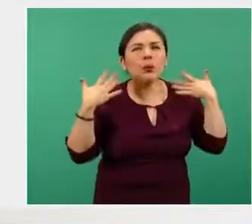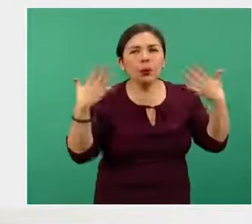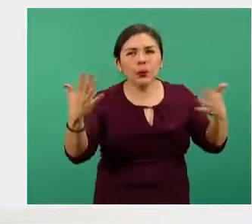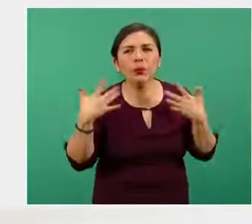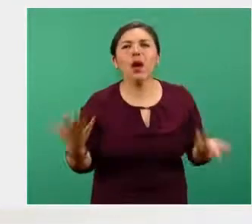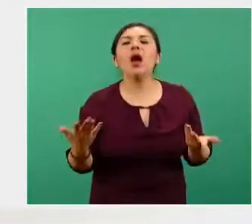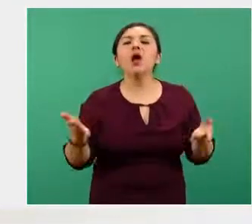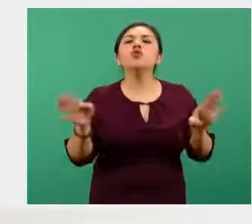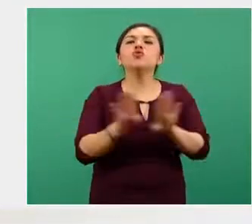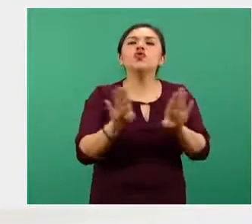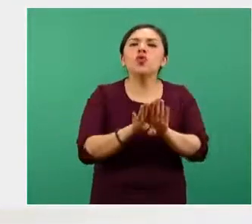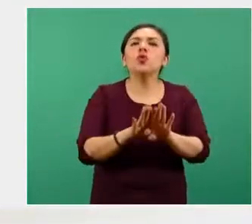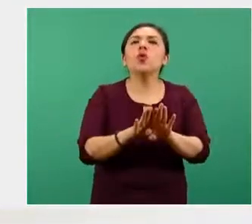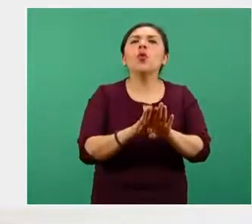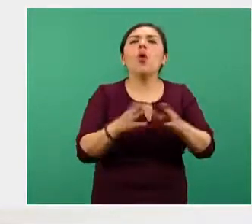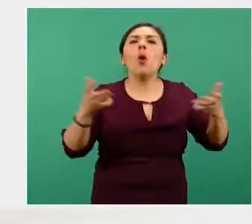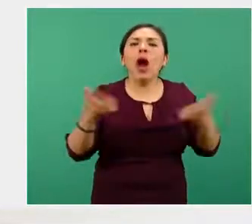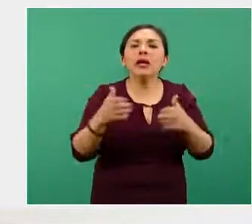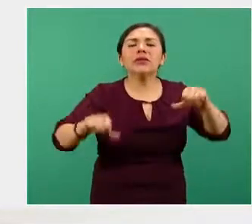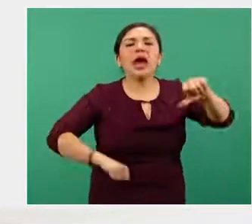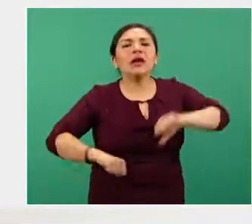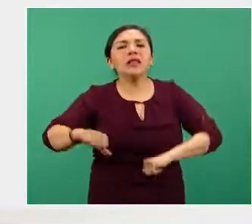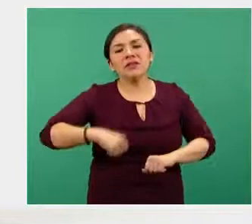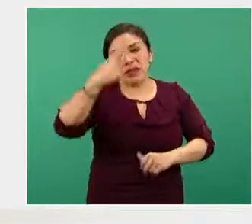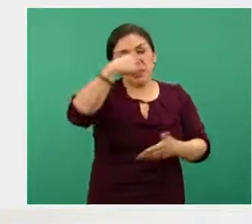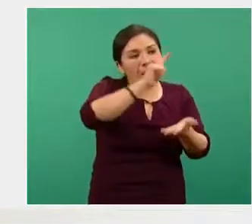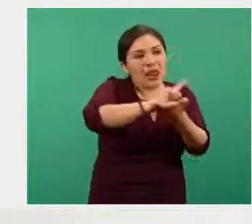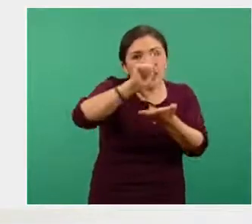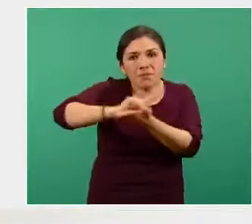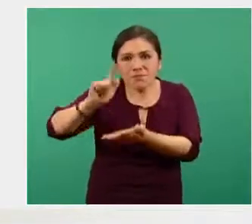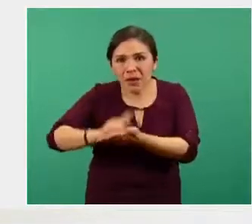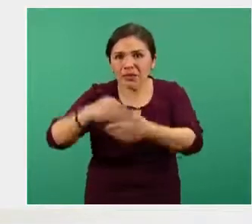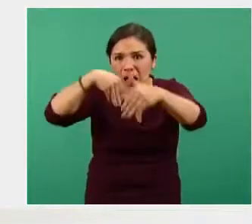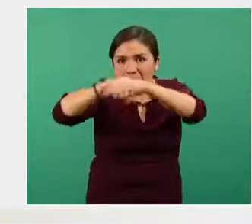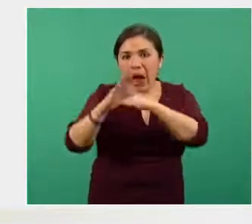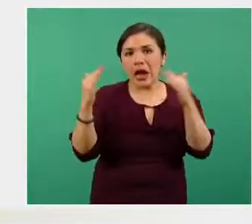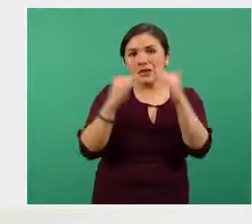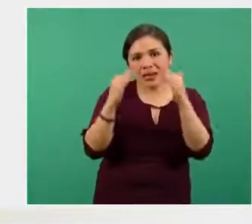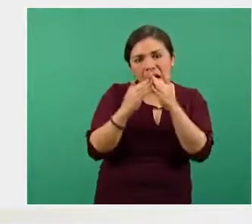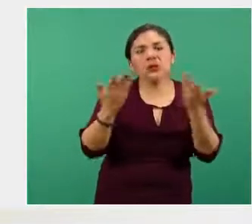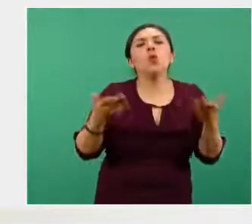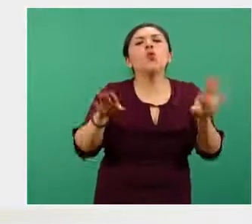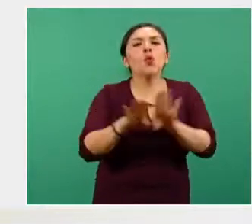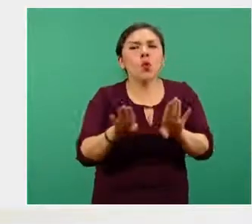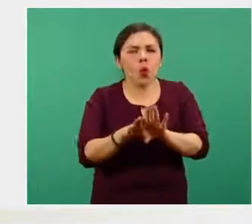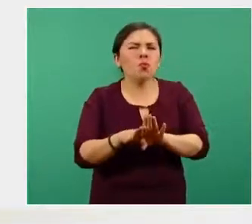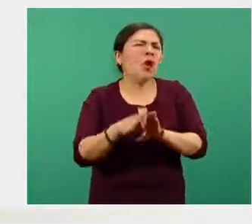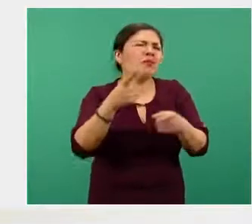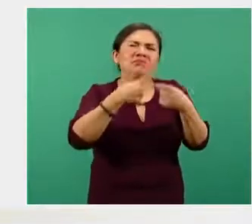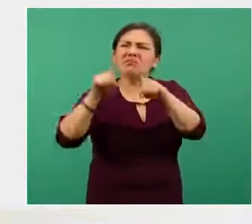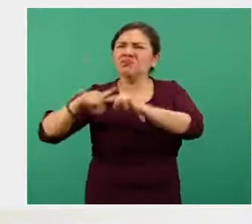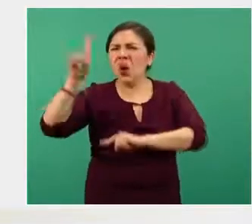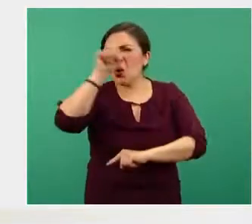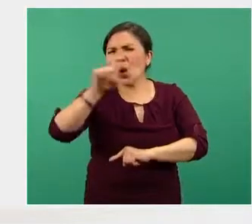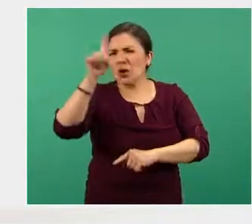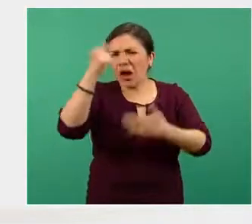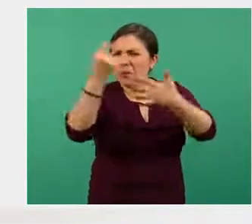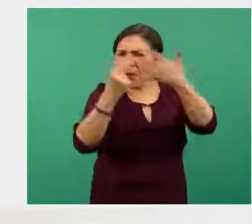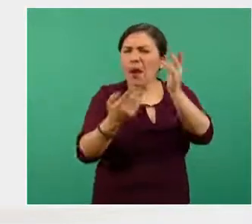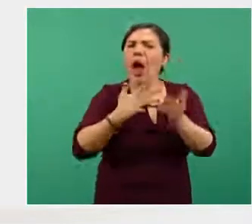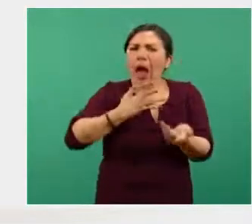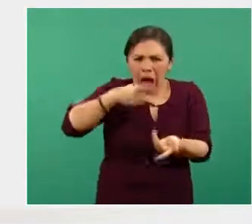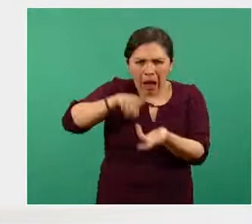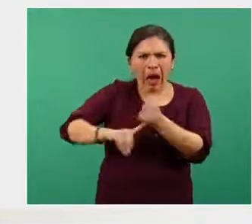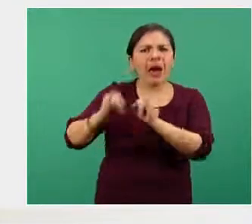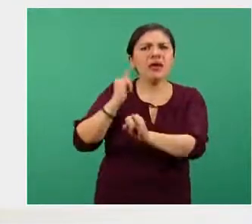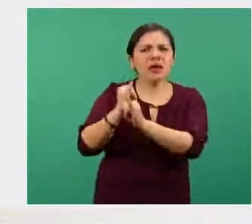a cabo las actividades de limpieza al interior del hogar y toda una serie de recomendaciones que de seguro van